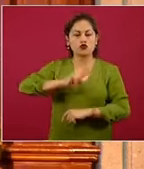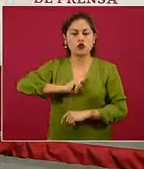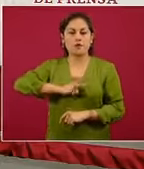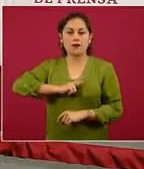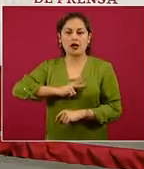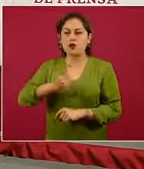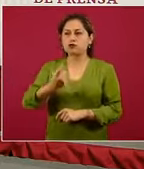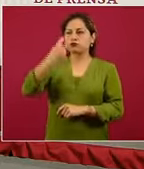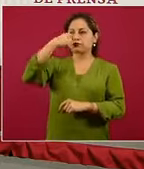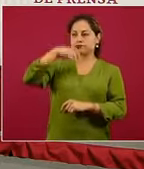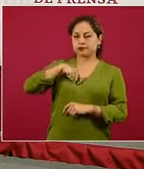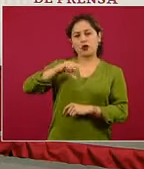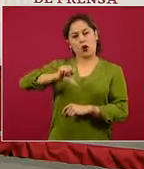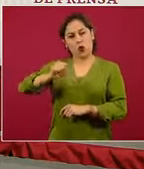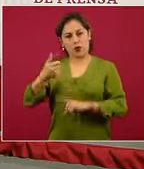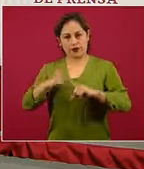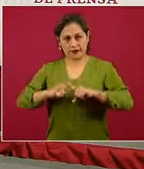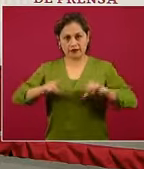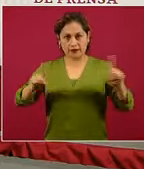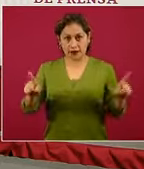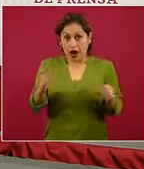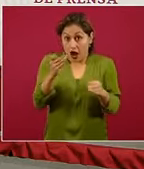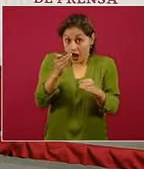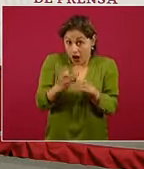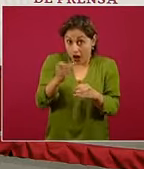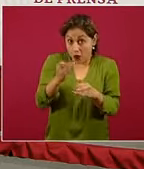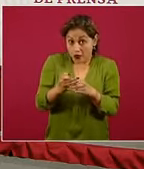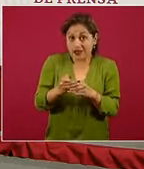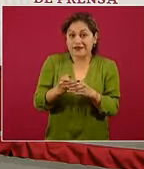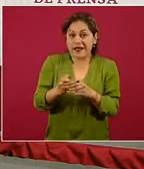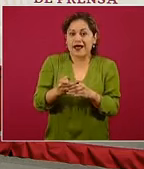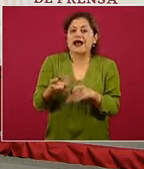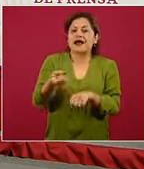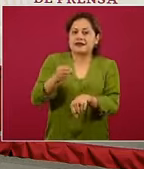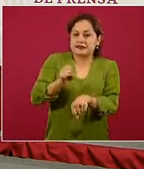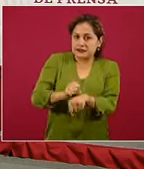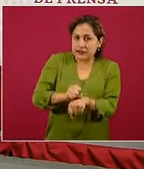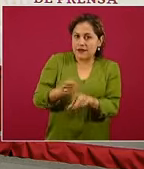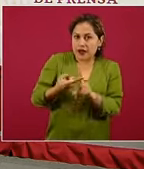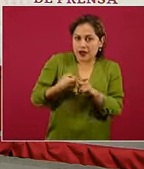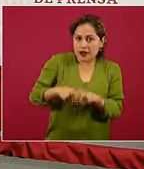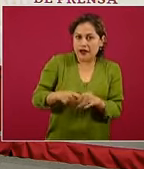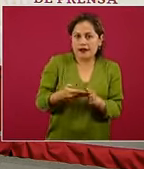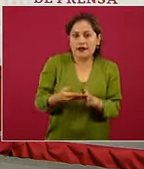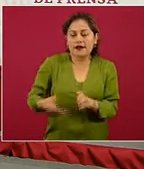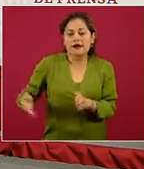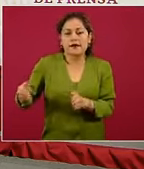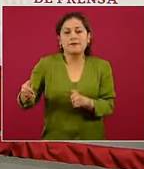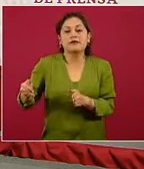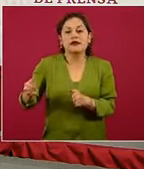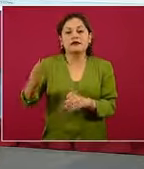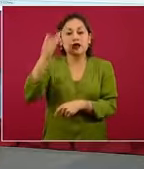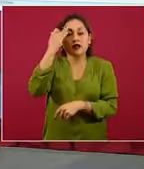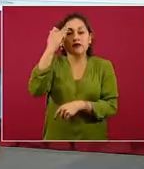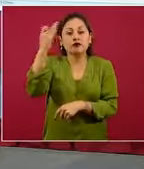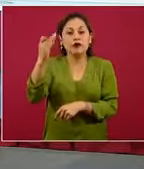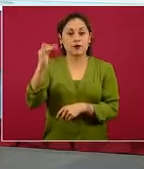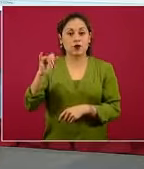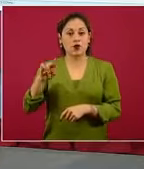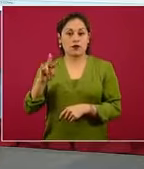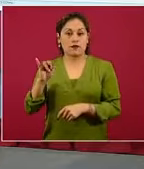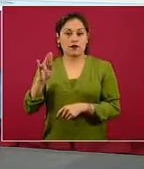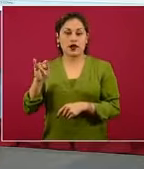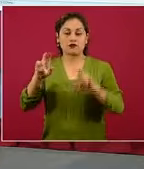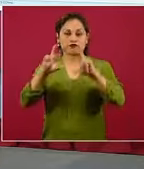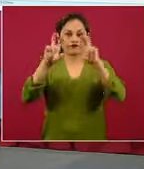respiratorios. Prácticamente esta semana inició de manera oficial el invierno como tal, o sea, la estación invernal la tendremos por 3